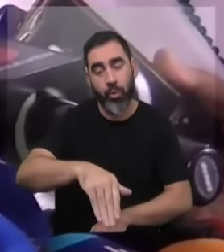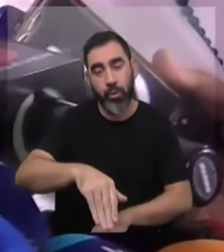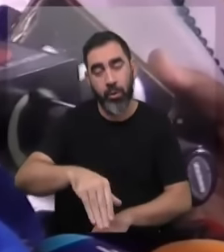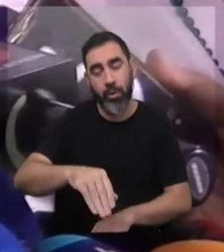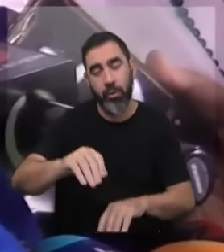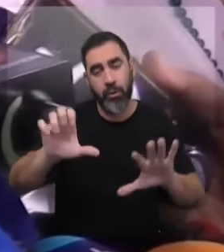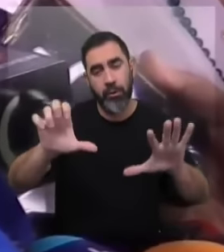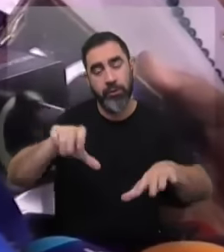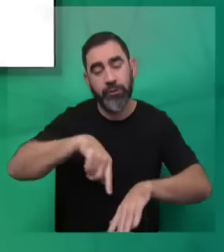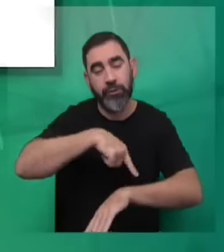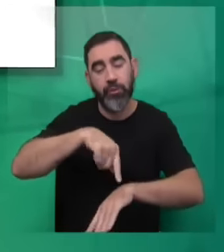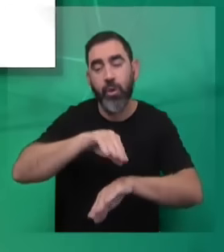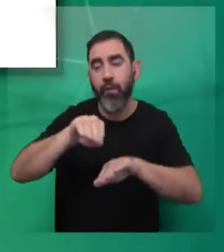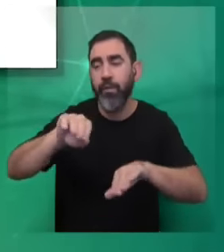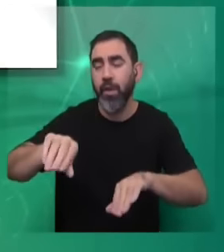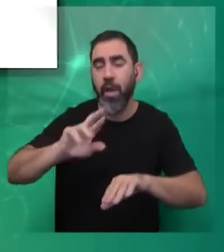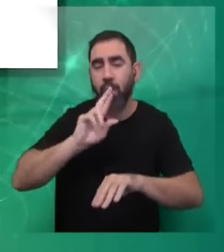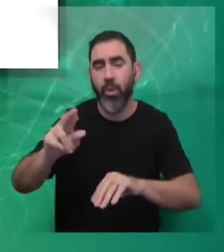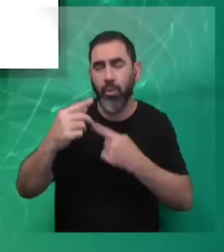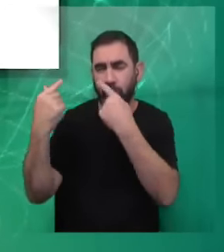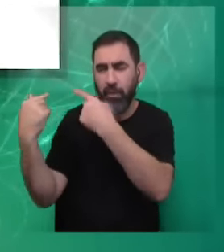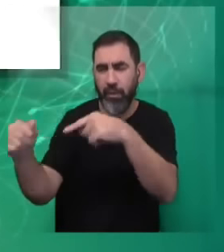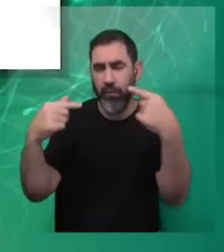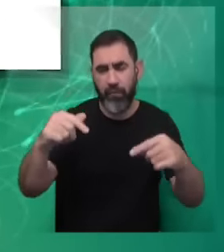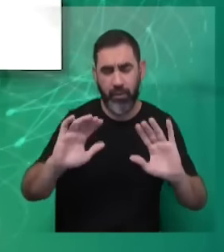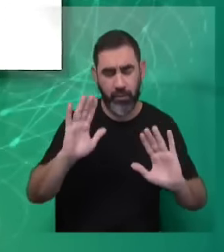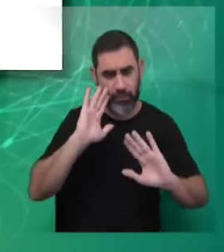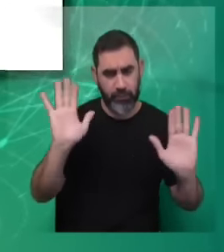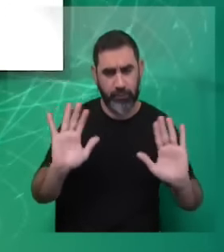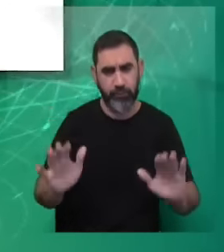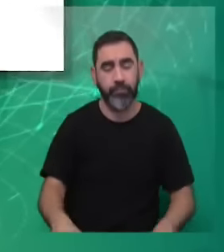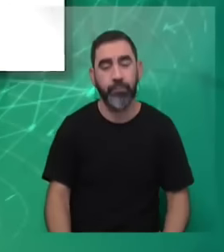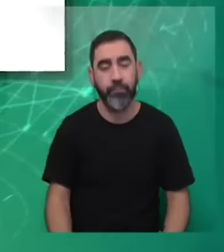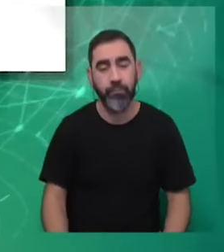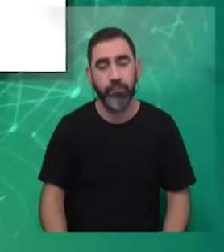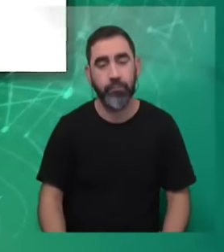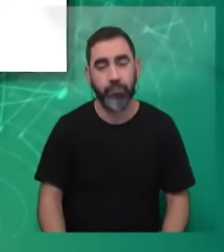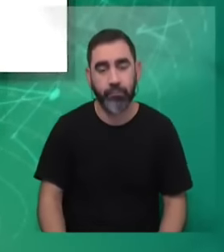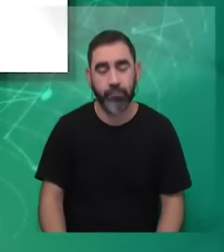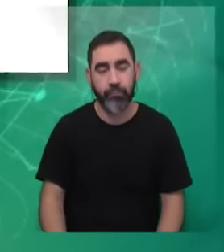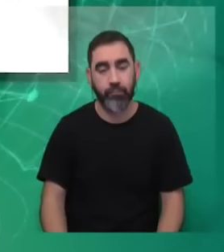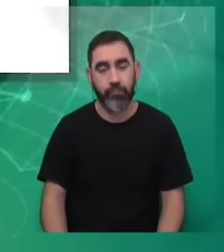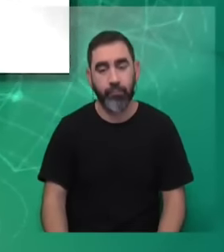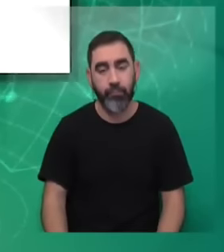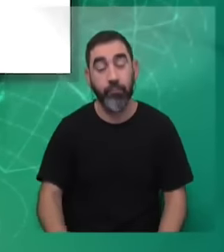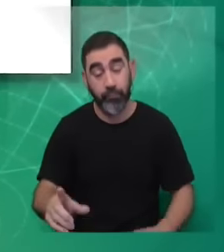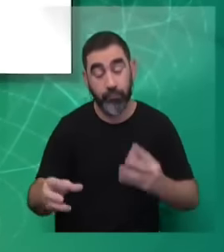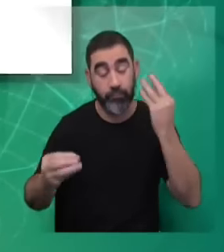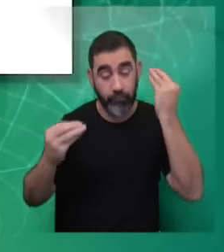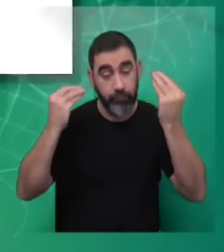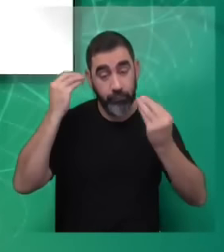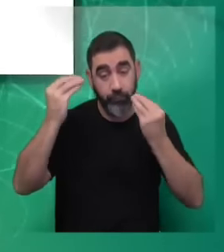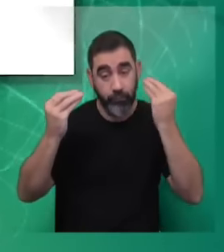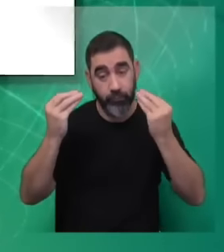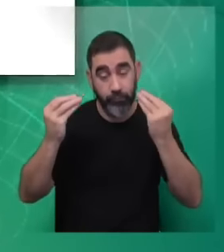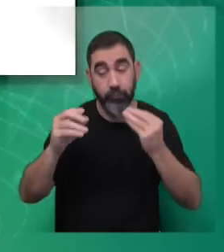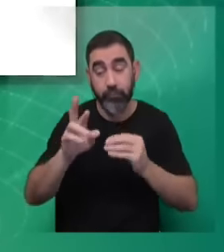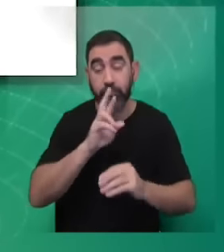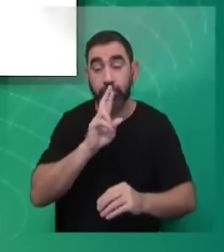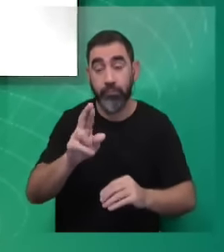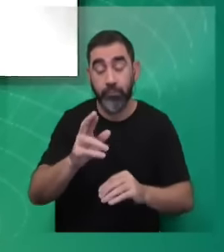6 horas anuncian un resultado totalmente opuesto a lo que parecía Por lo cual efectivamente estamos todos muy preocupados ese